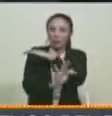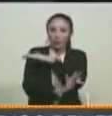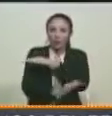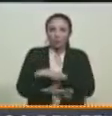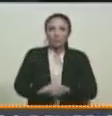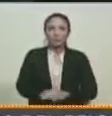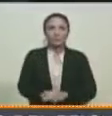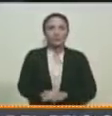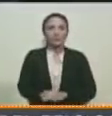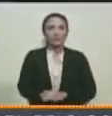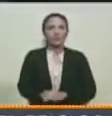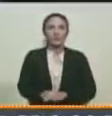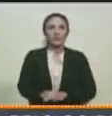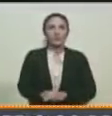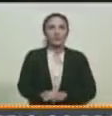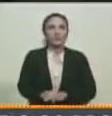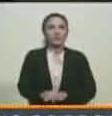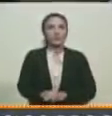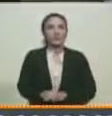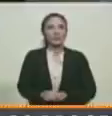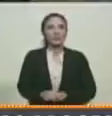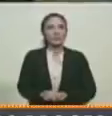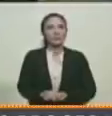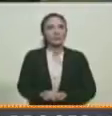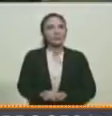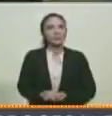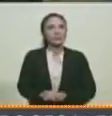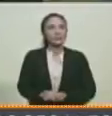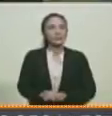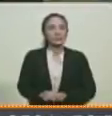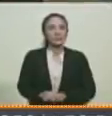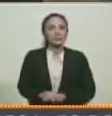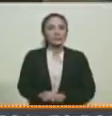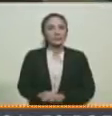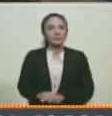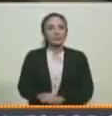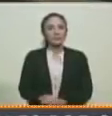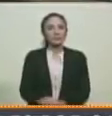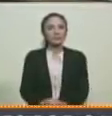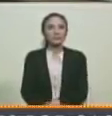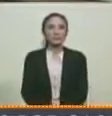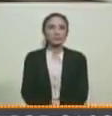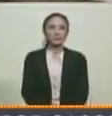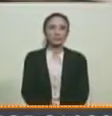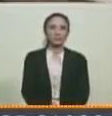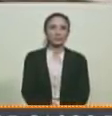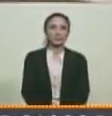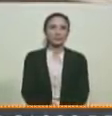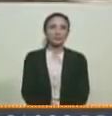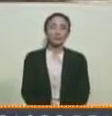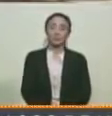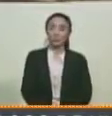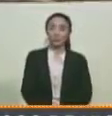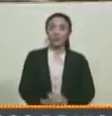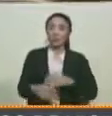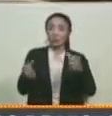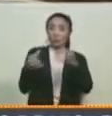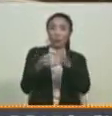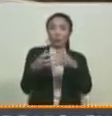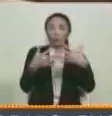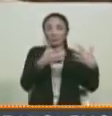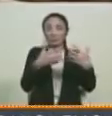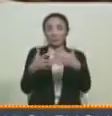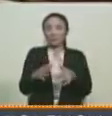de Revolucionarios, Liga Socialista, derivada del MIR, se quedaron con algunos frentes guerrilleros,